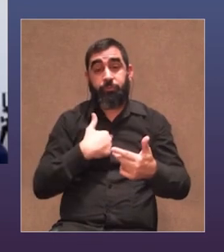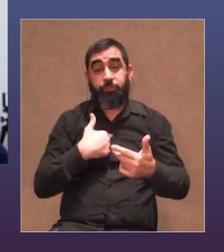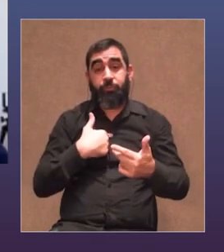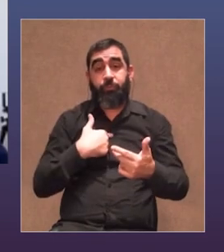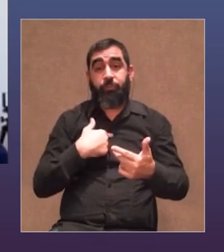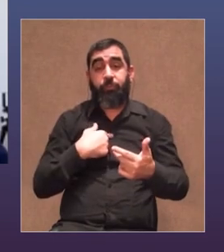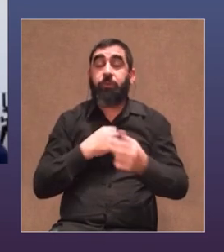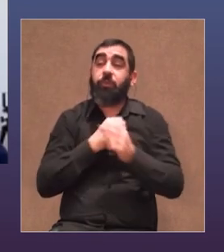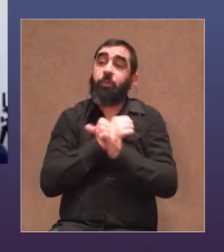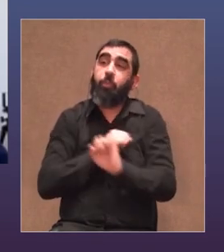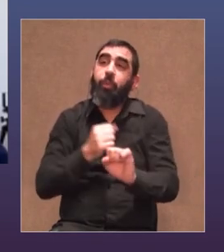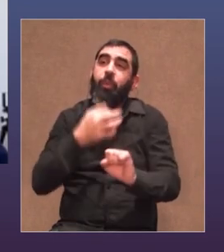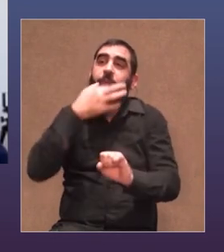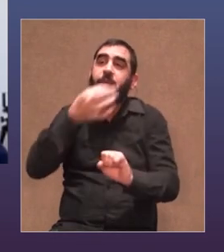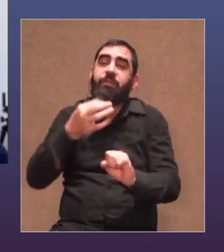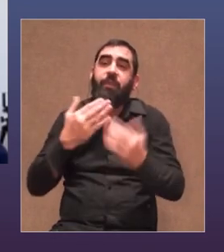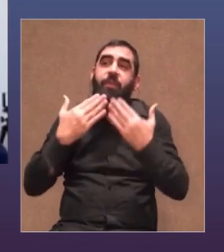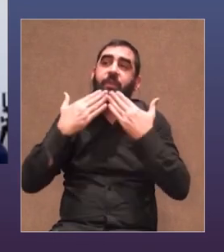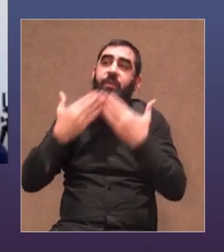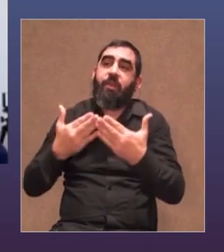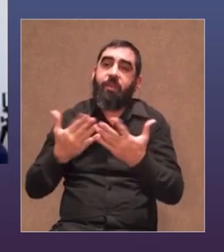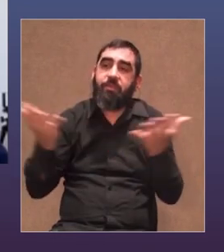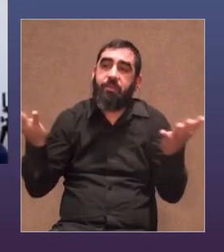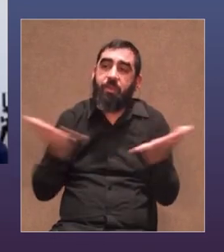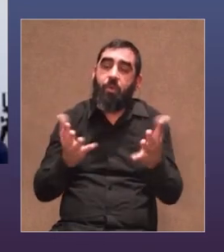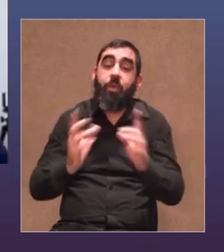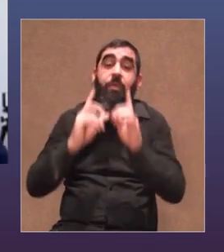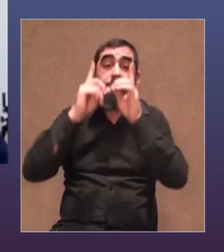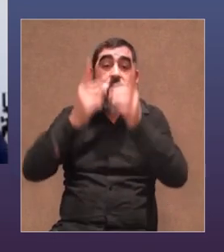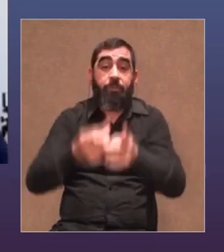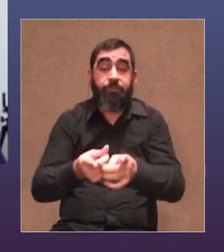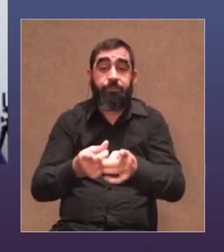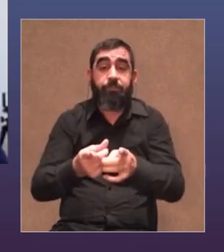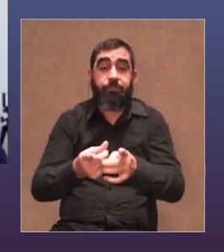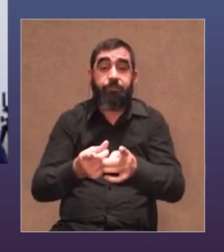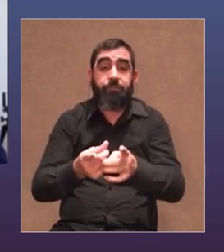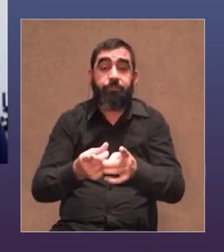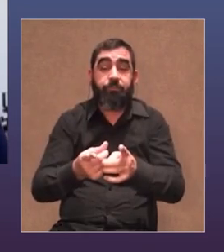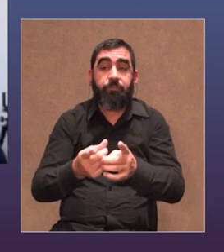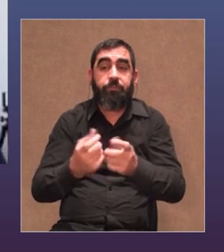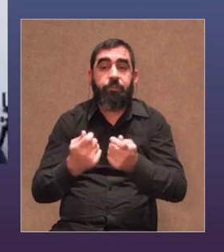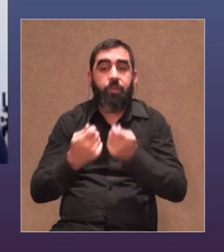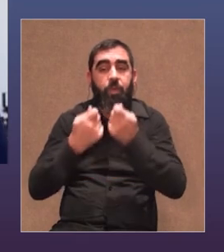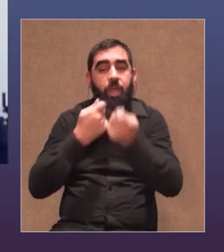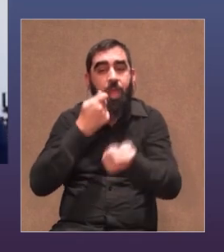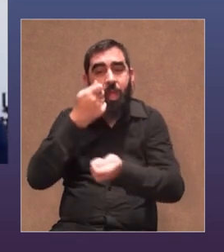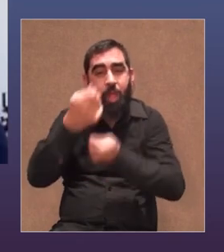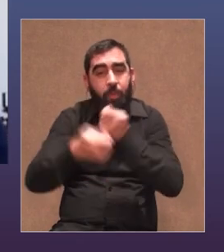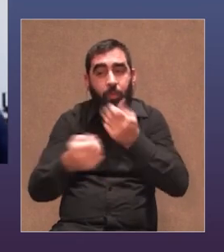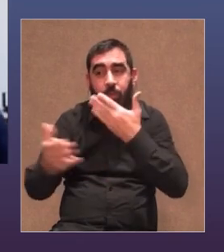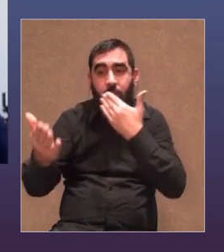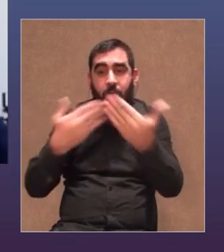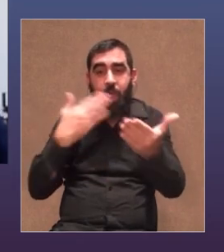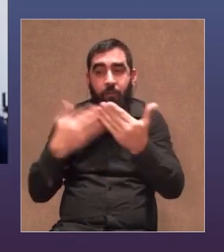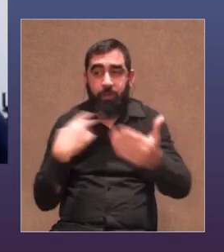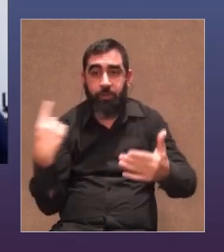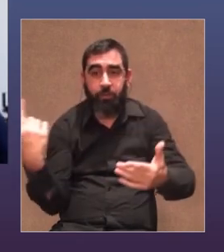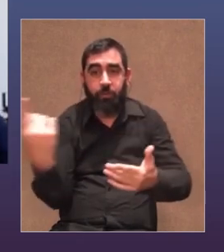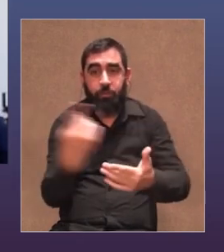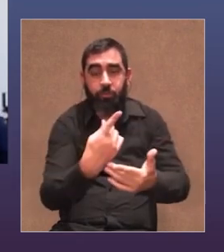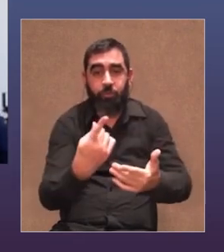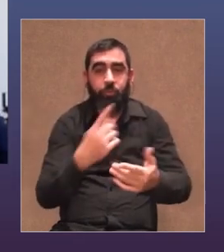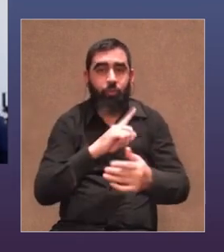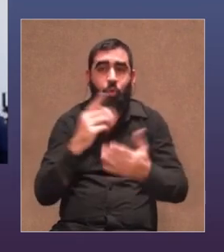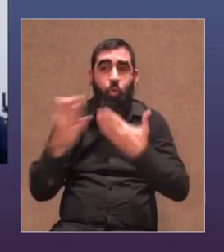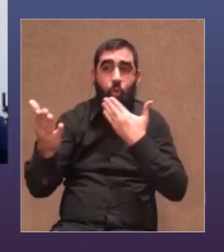más puedo decir del agradecimiento que tengo? Y además que lo que nos aporta conversar entre nosotros, no he hablado